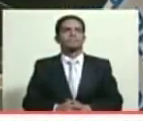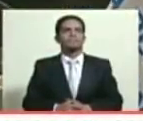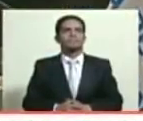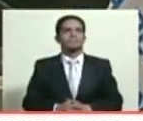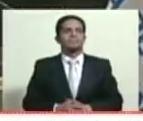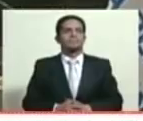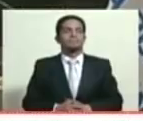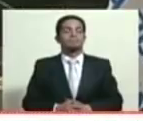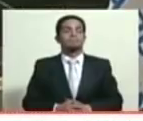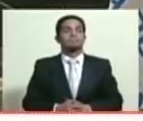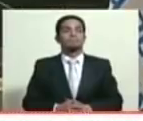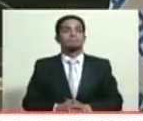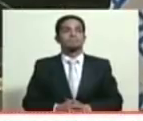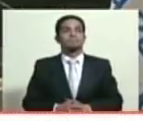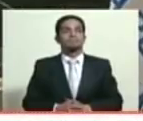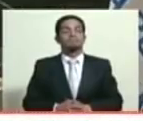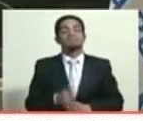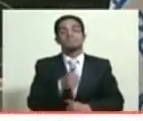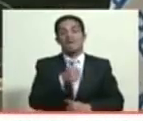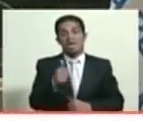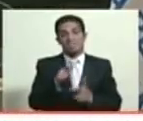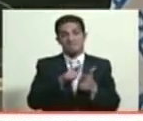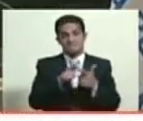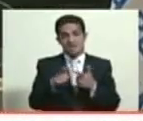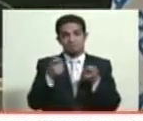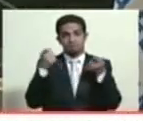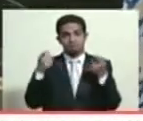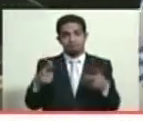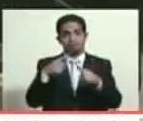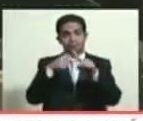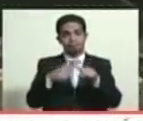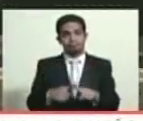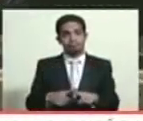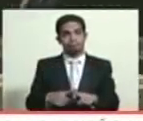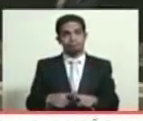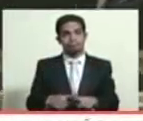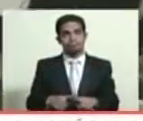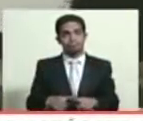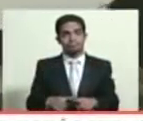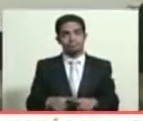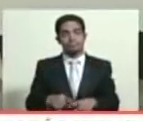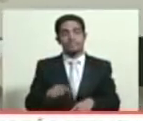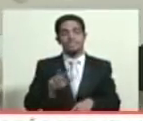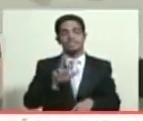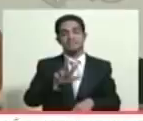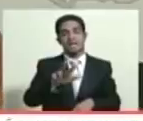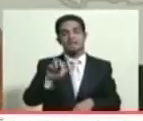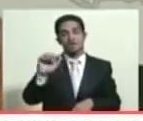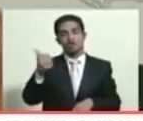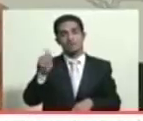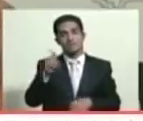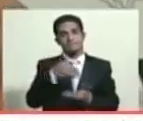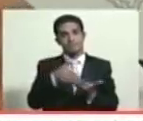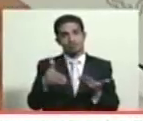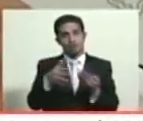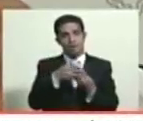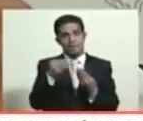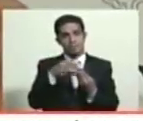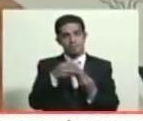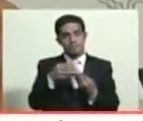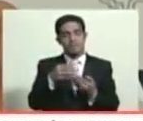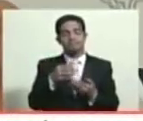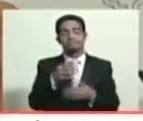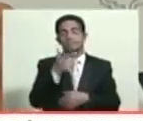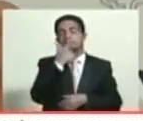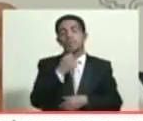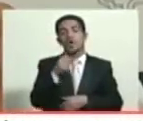Como en cada viaje en boletería, ha gastado un promedio de 310 millones de bolívares y una